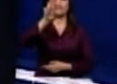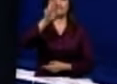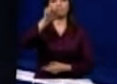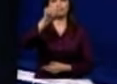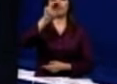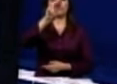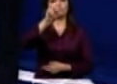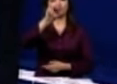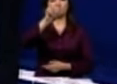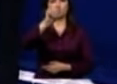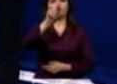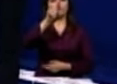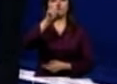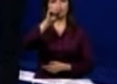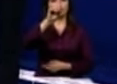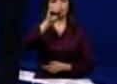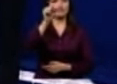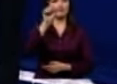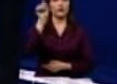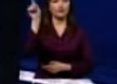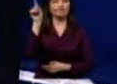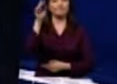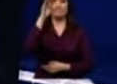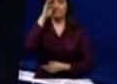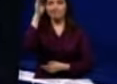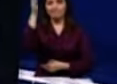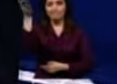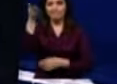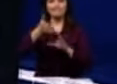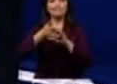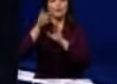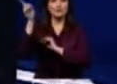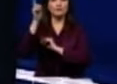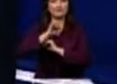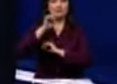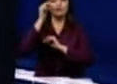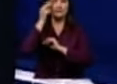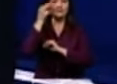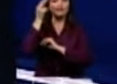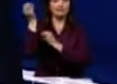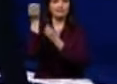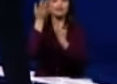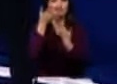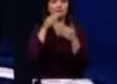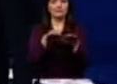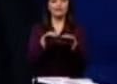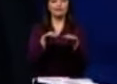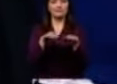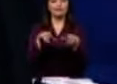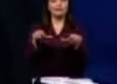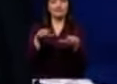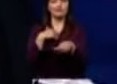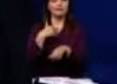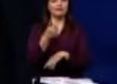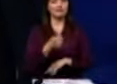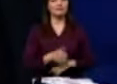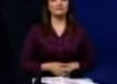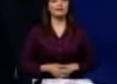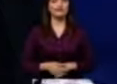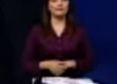avenida Granados. Saludamos en vivo con Helen Quiñones, quien desde ahí nos va a dar la información sobre el tránsito en la zona. ¿Qué tal, Helen? ¿Cómo